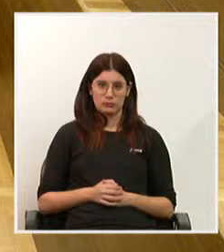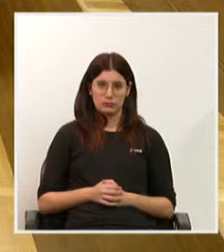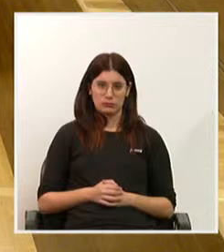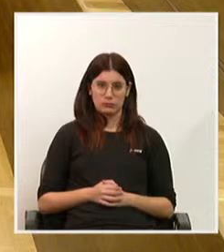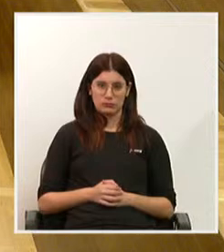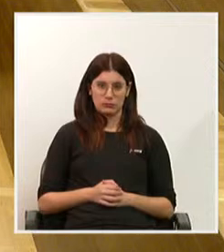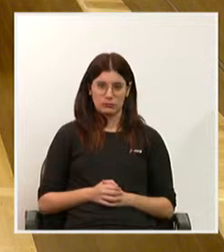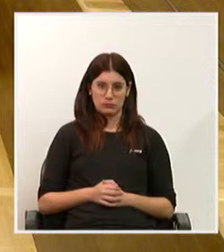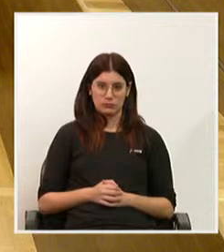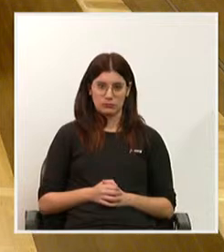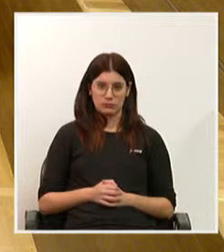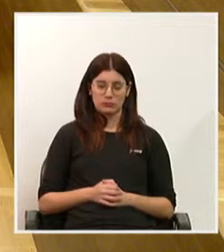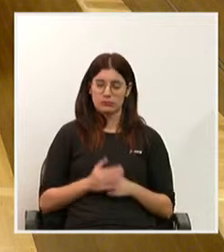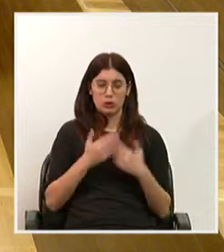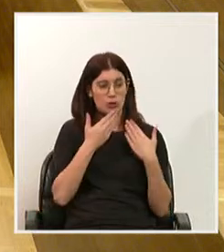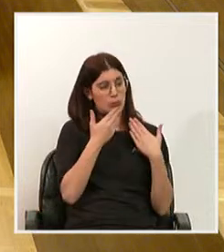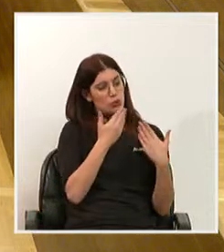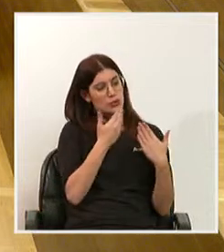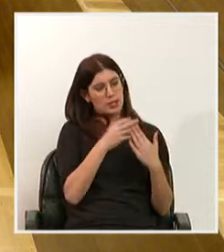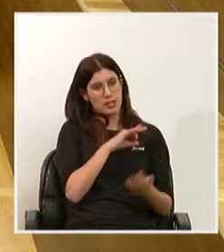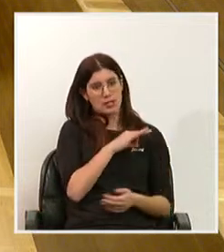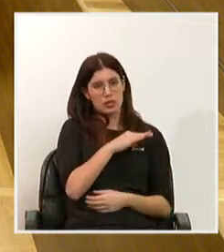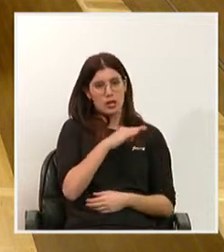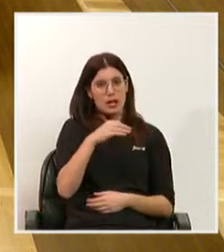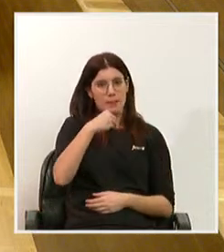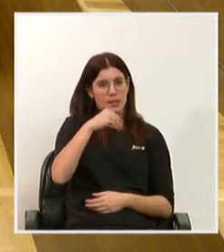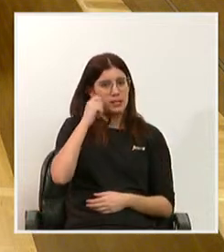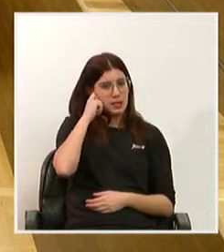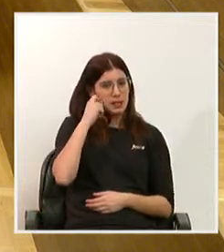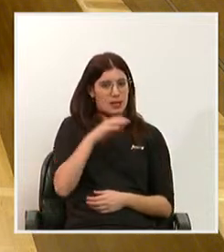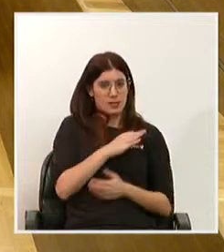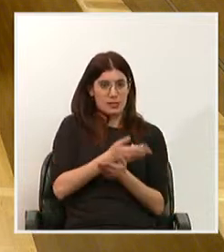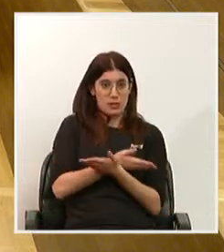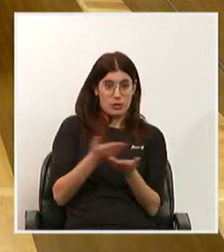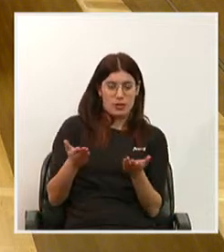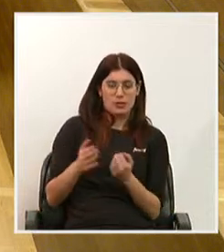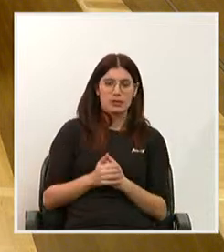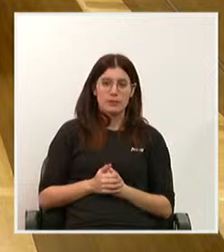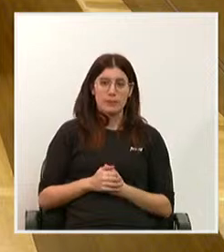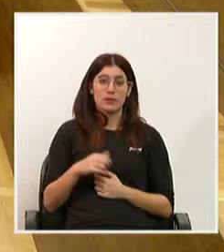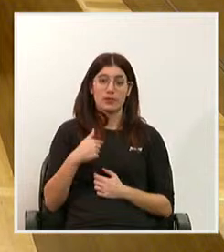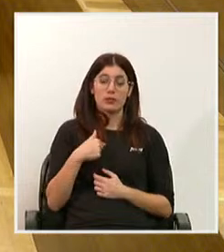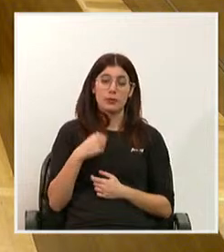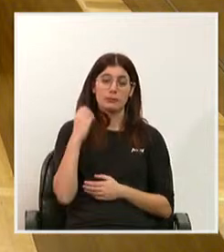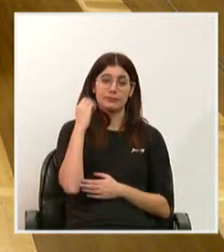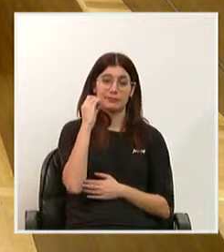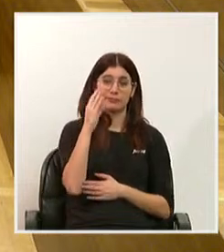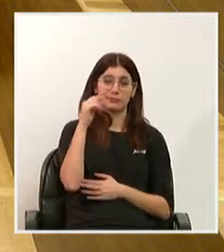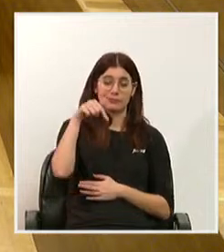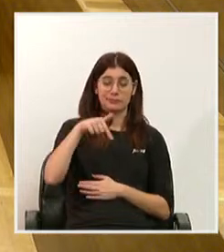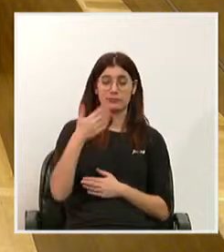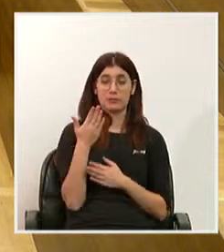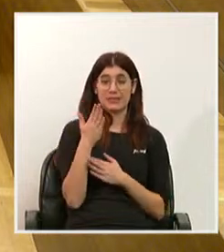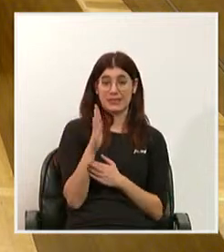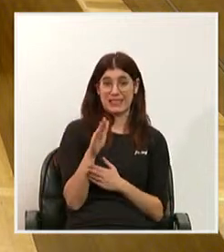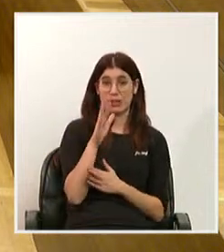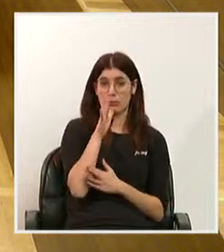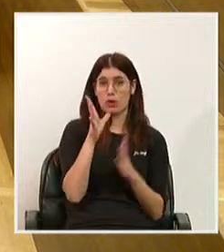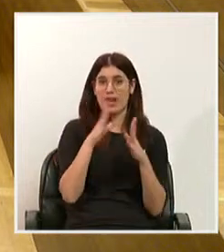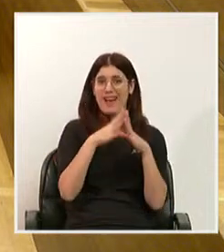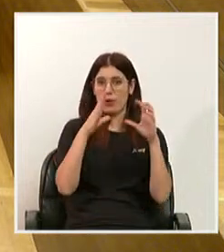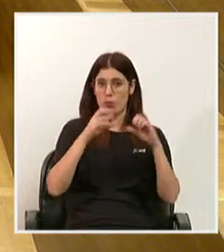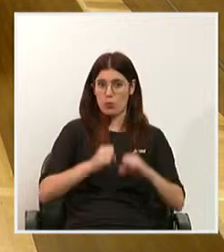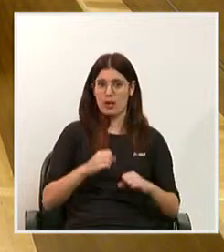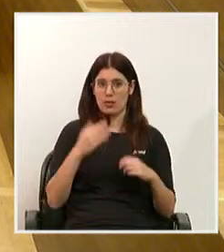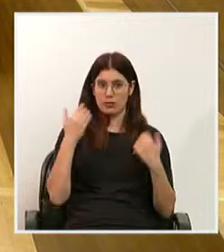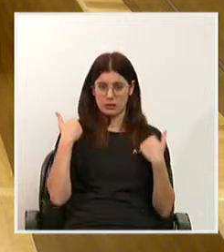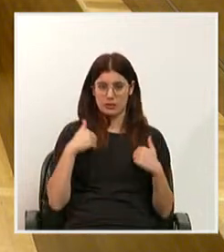quiera Muchas gracias señora presidenta señorías intervengo con motivo de los acuerdos de